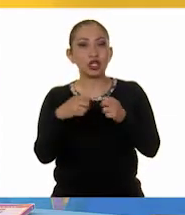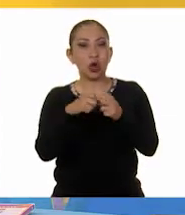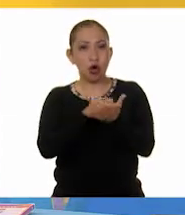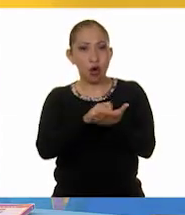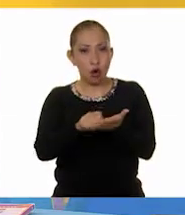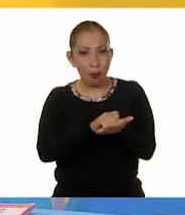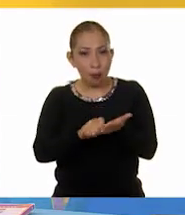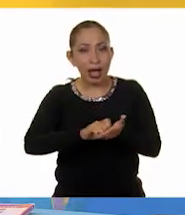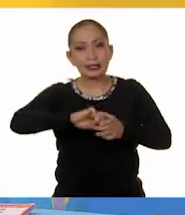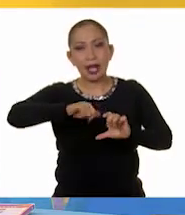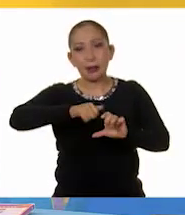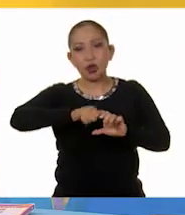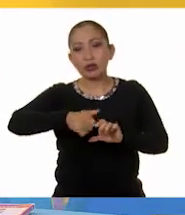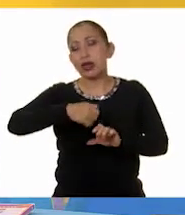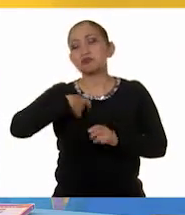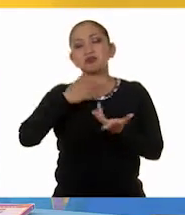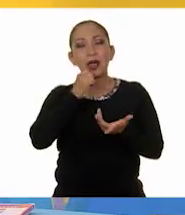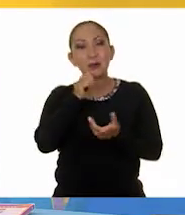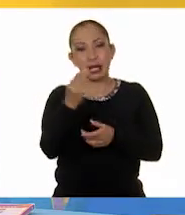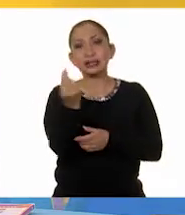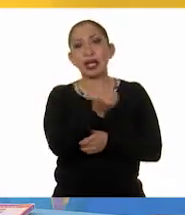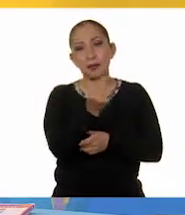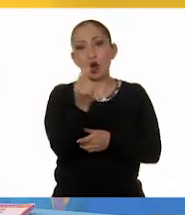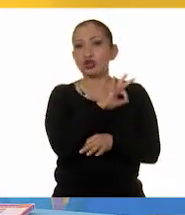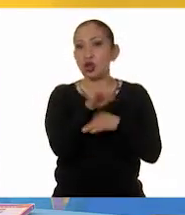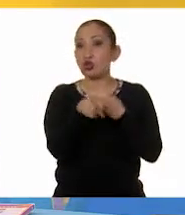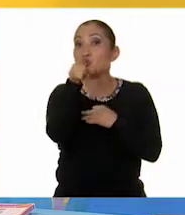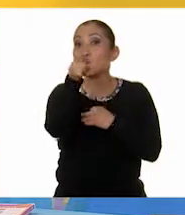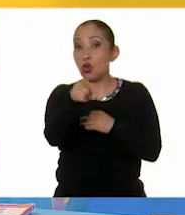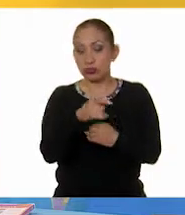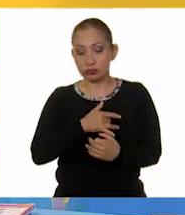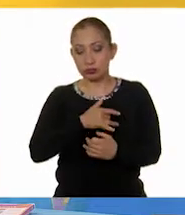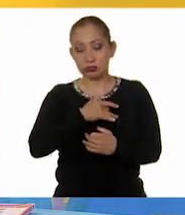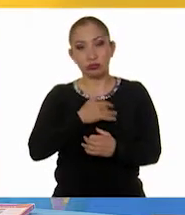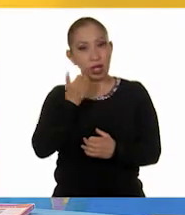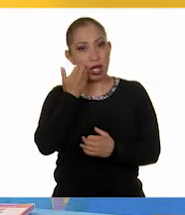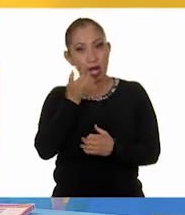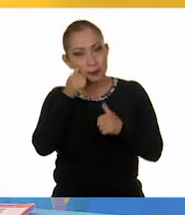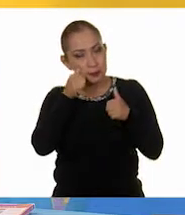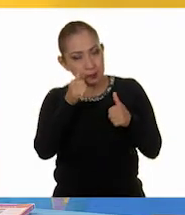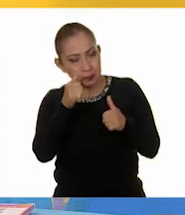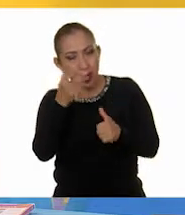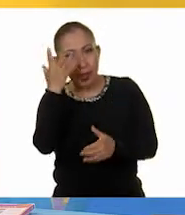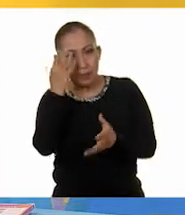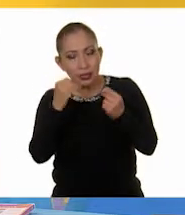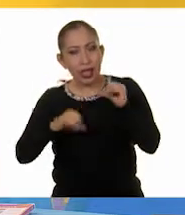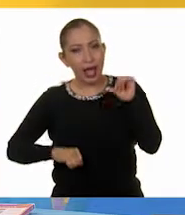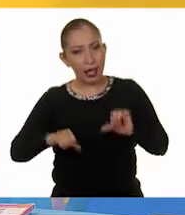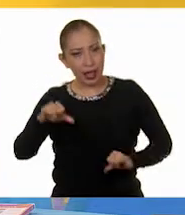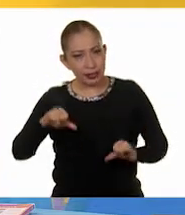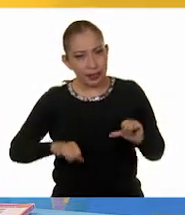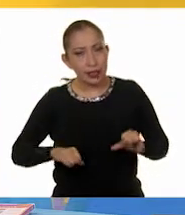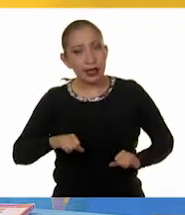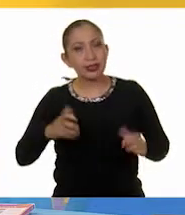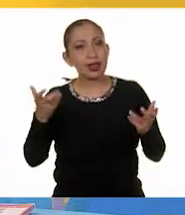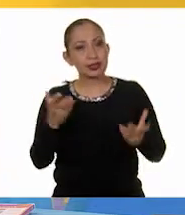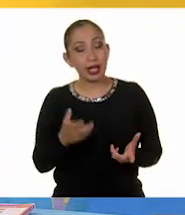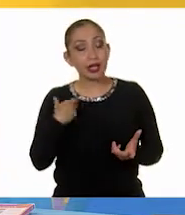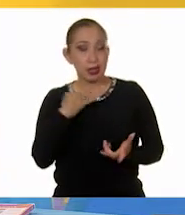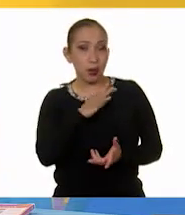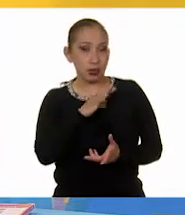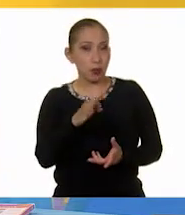poder hacer nuestras anotaciones, también requerimos toda la disposición posible para realizar las actividades propuestas y darnos la